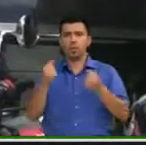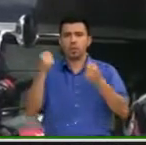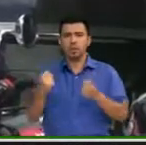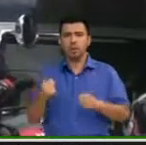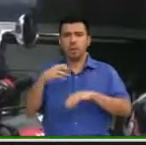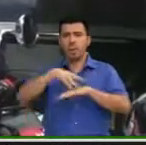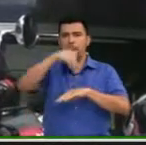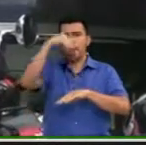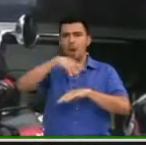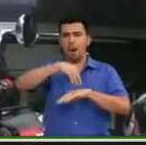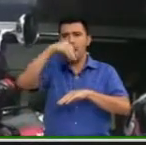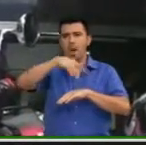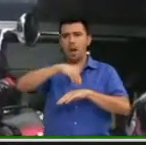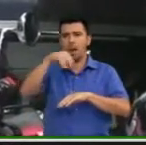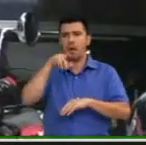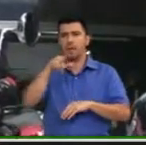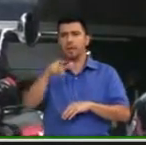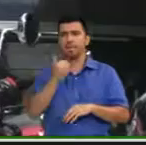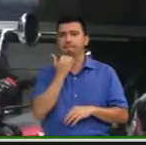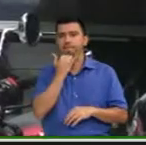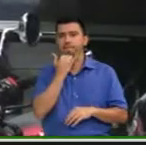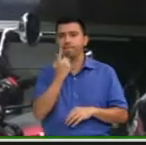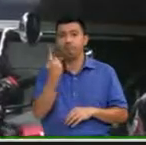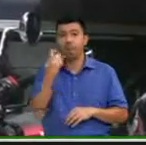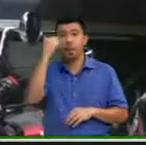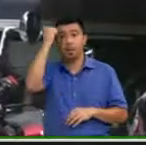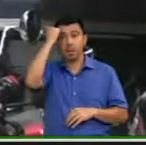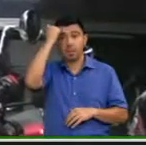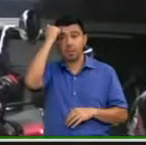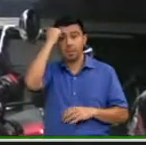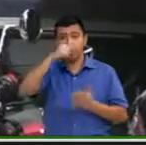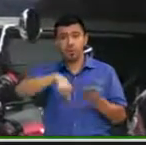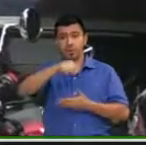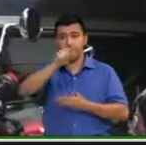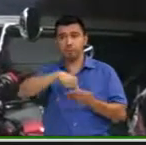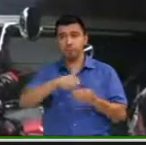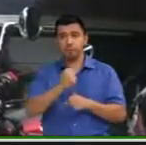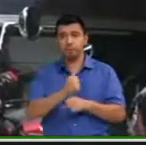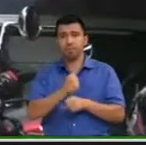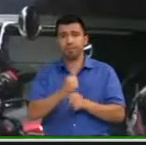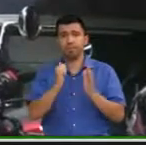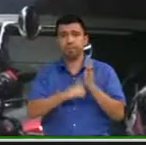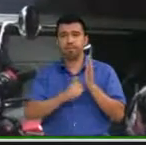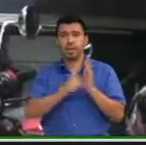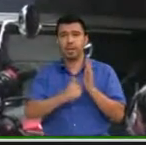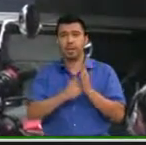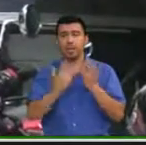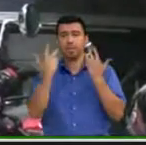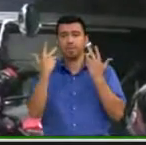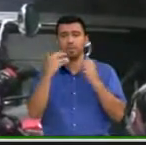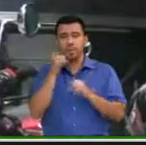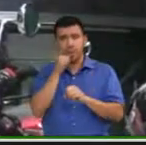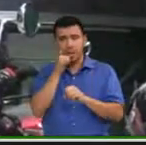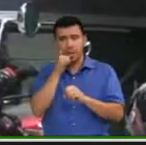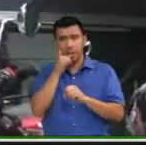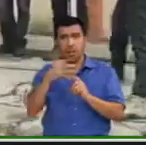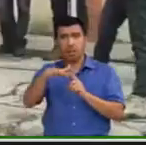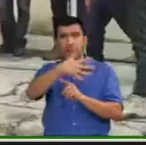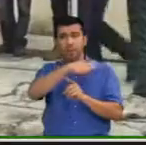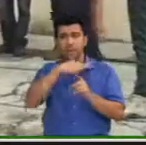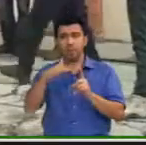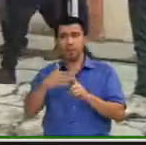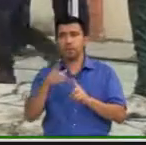para exigir la presencia de profesores que hacen falta para algunas materias de ingeniería forestal y sólo